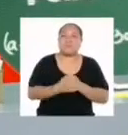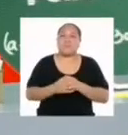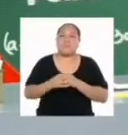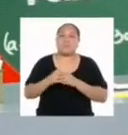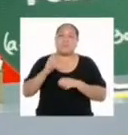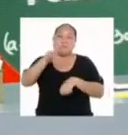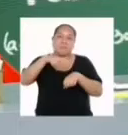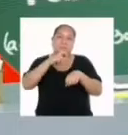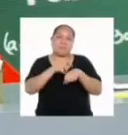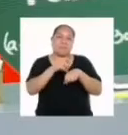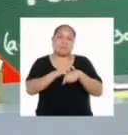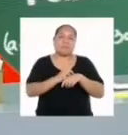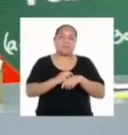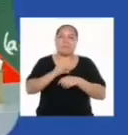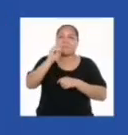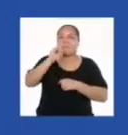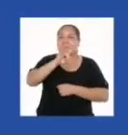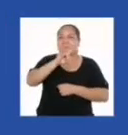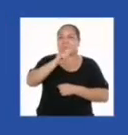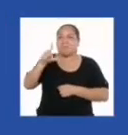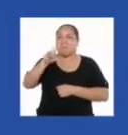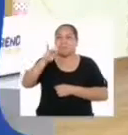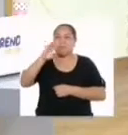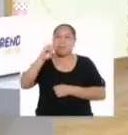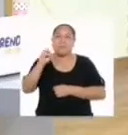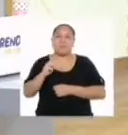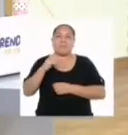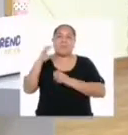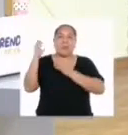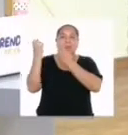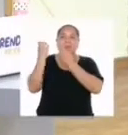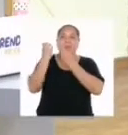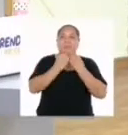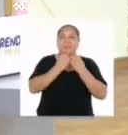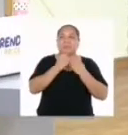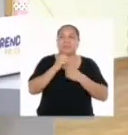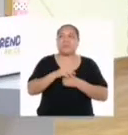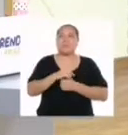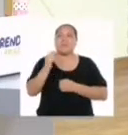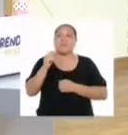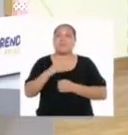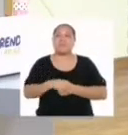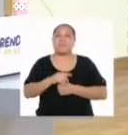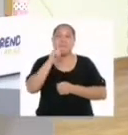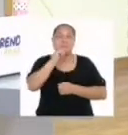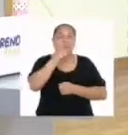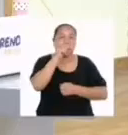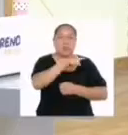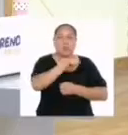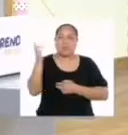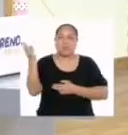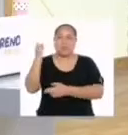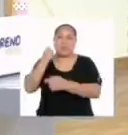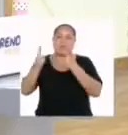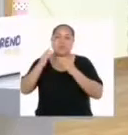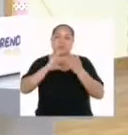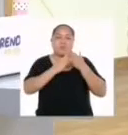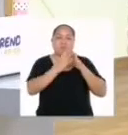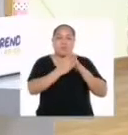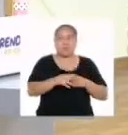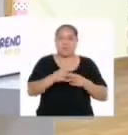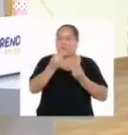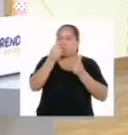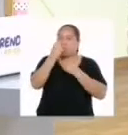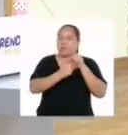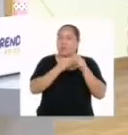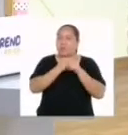con papas, oyucos, maíz y trigo. Ella no ha vuelto a su comunidad hace muchos años y cuando estaba a